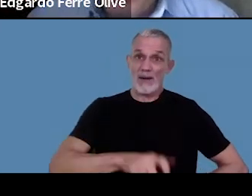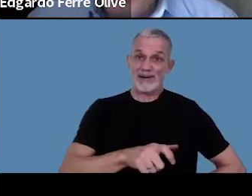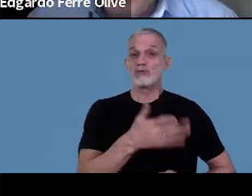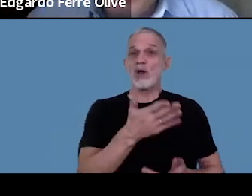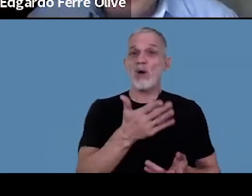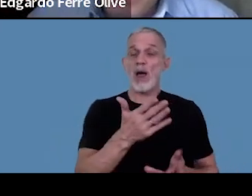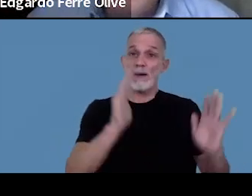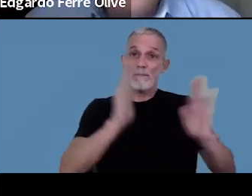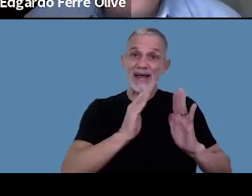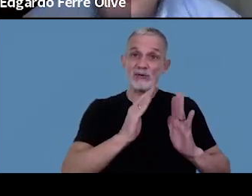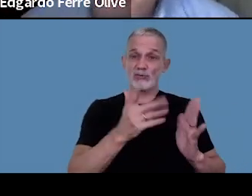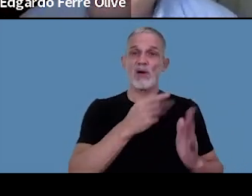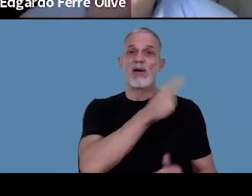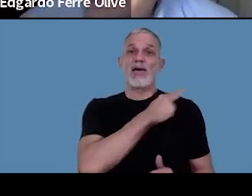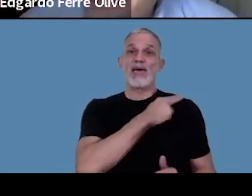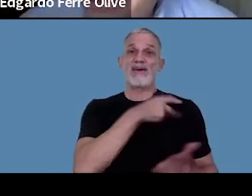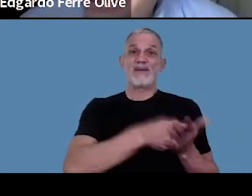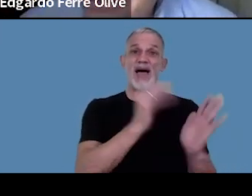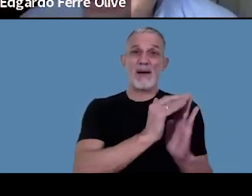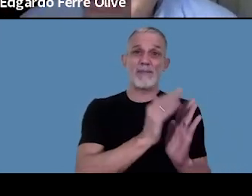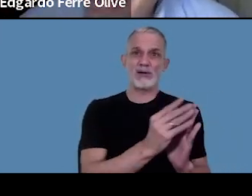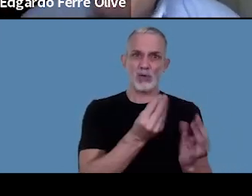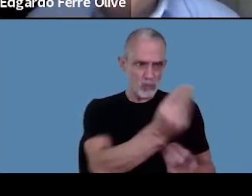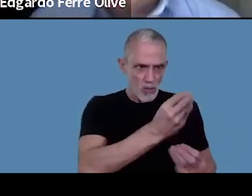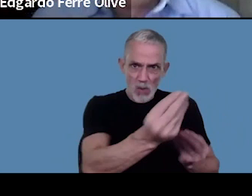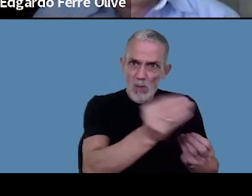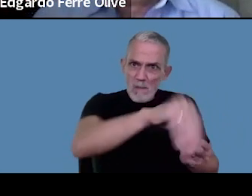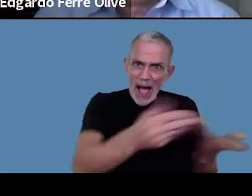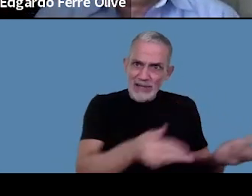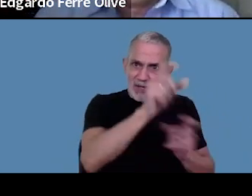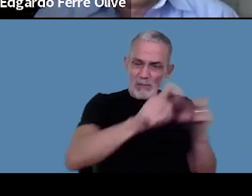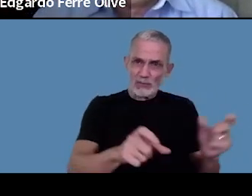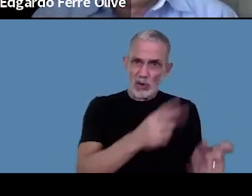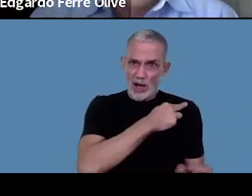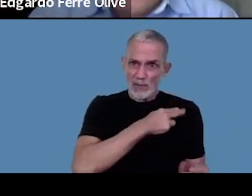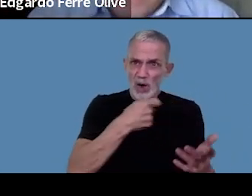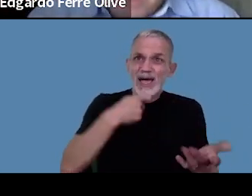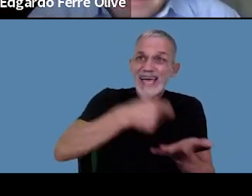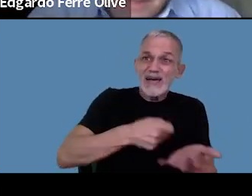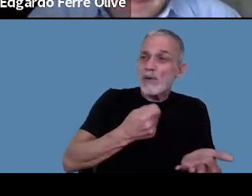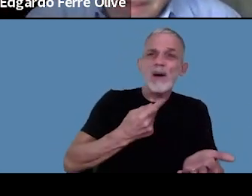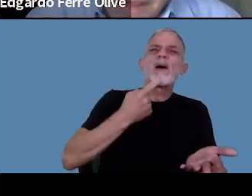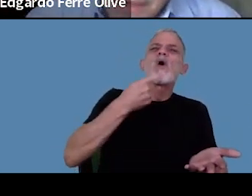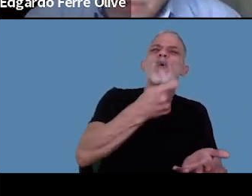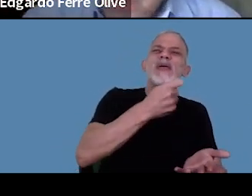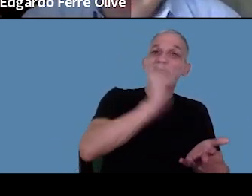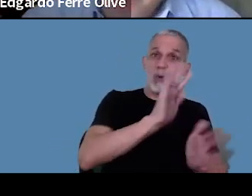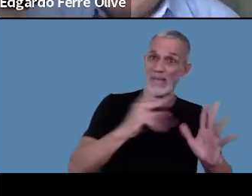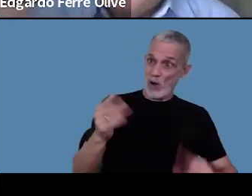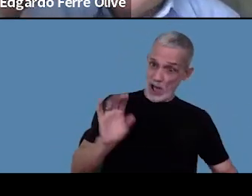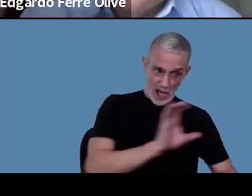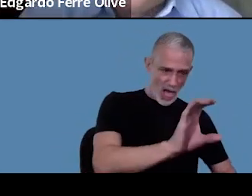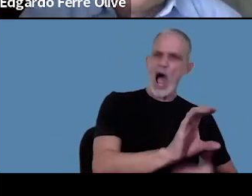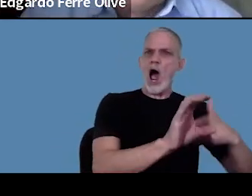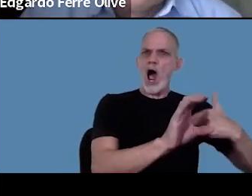disminución de las contribuciones patronales no es otro que fomentar el empleo. Fomentar que supongamos que la contribución patronal